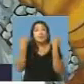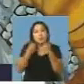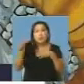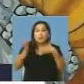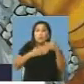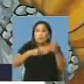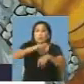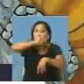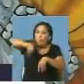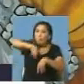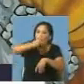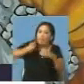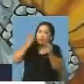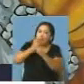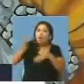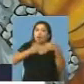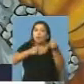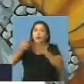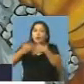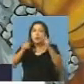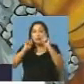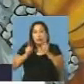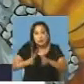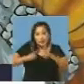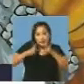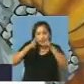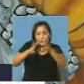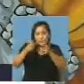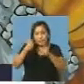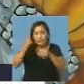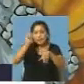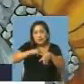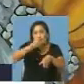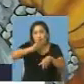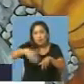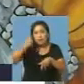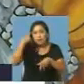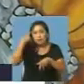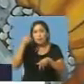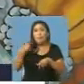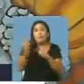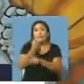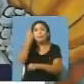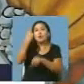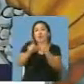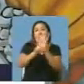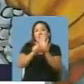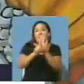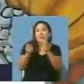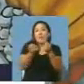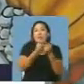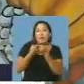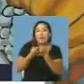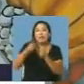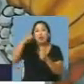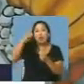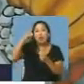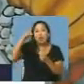extendió hasta varias horas. Y también hay que decir que fue extendida porque primero tratamos la ley, que el acuerdo para que Ekel